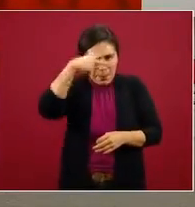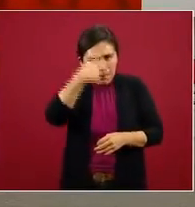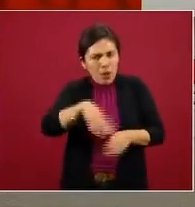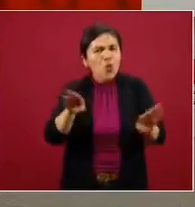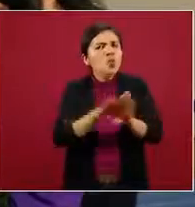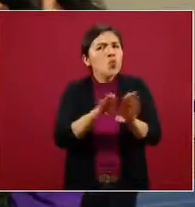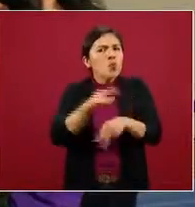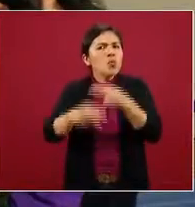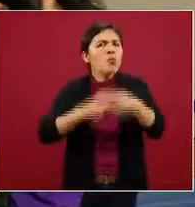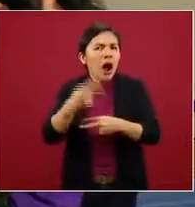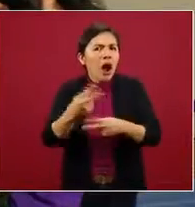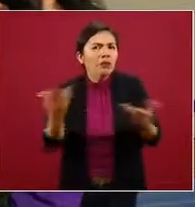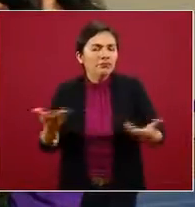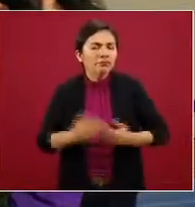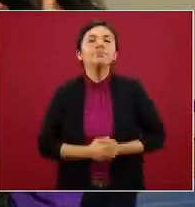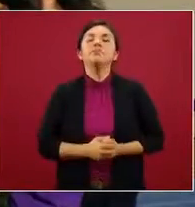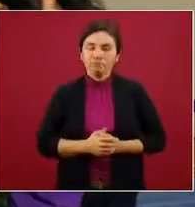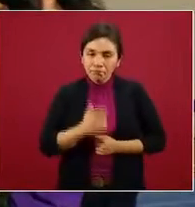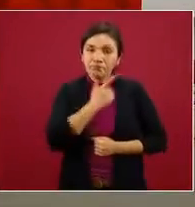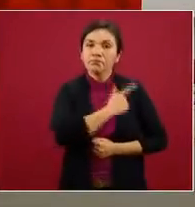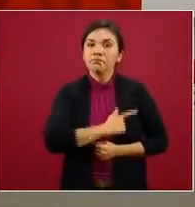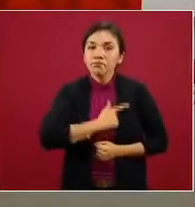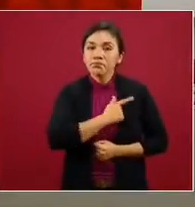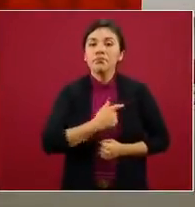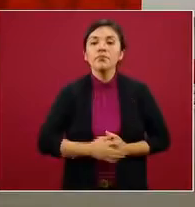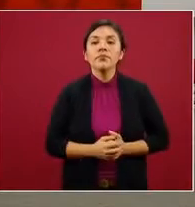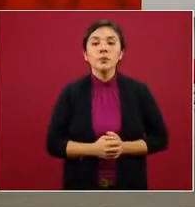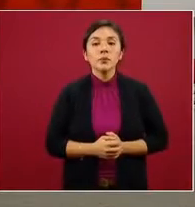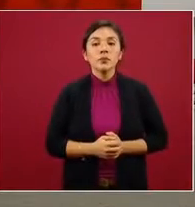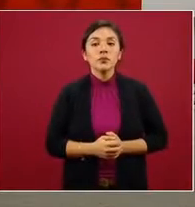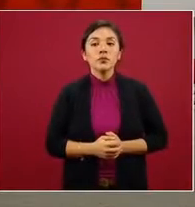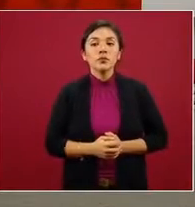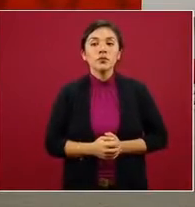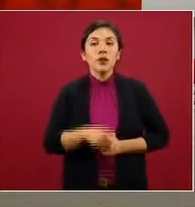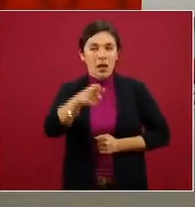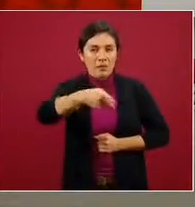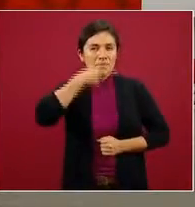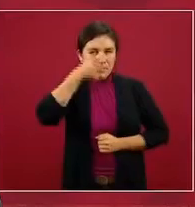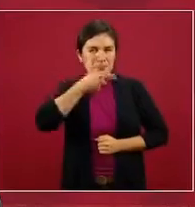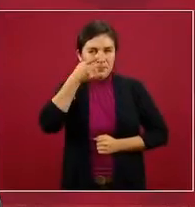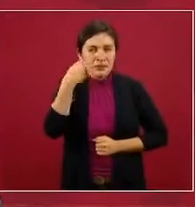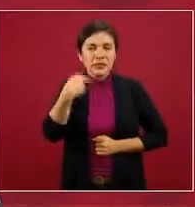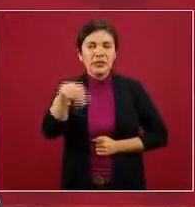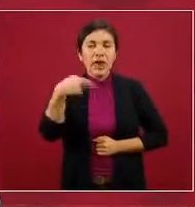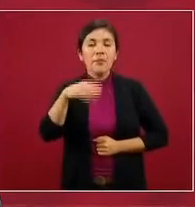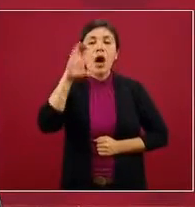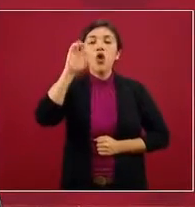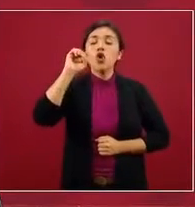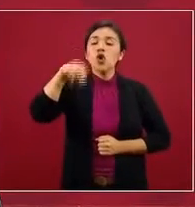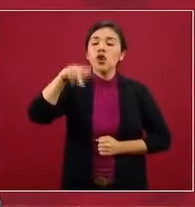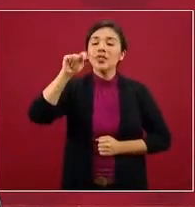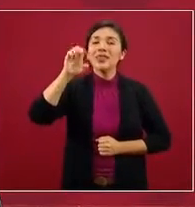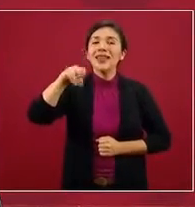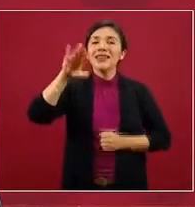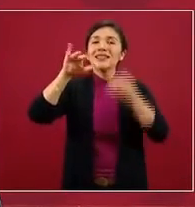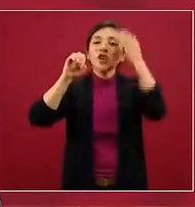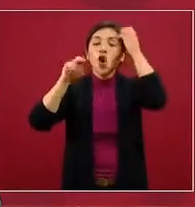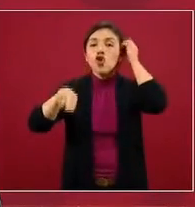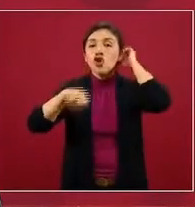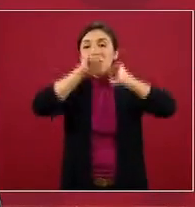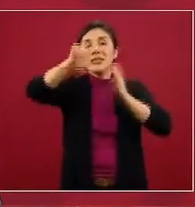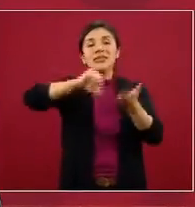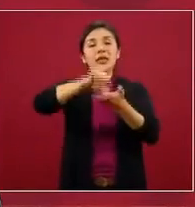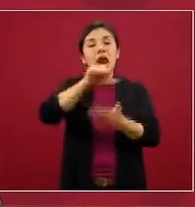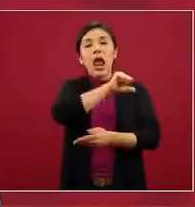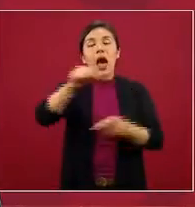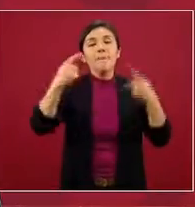trabajando en esa parte? Gracias. Con mucho gusto. Lo que usted relata se llama contención centrada en las